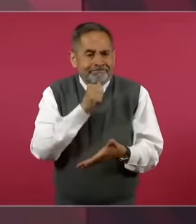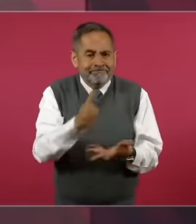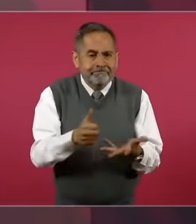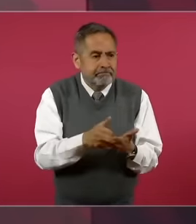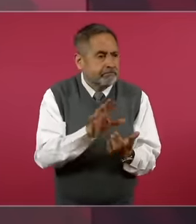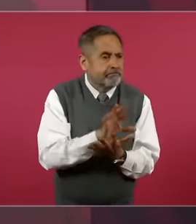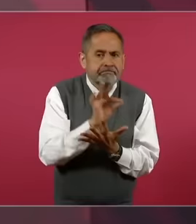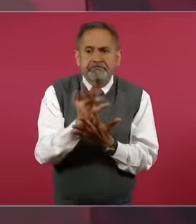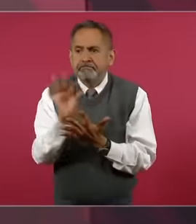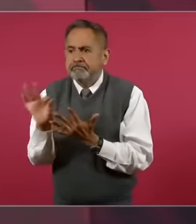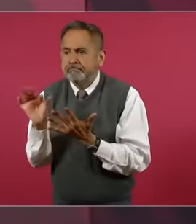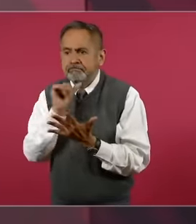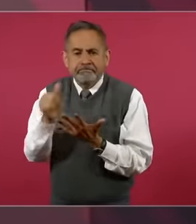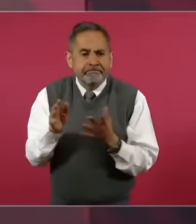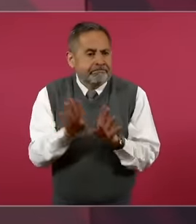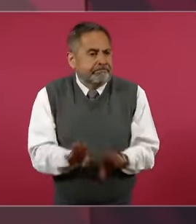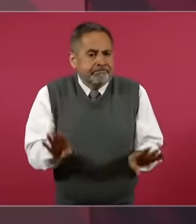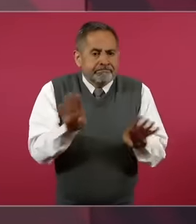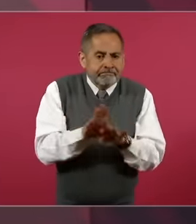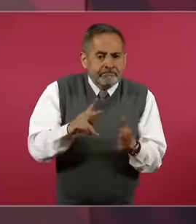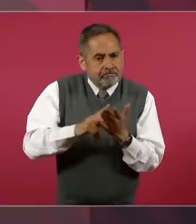una opción, una alternativa, cómo